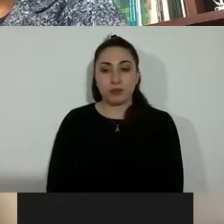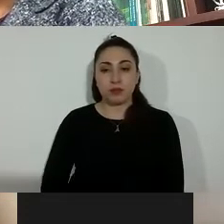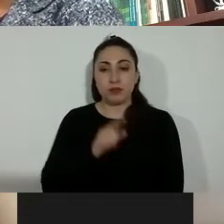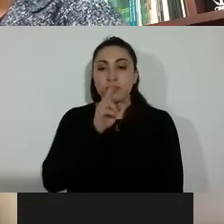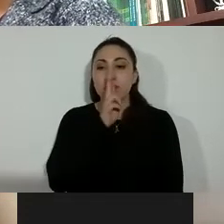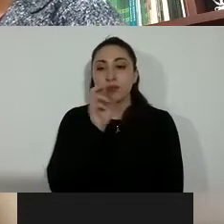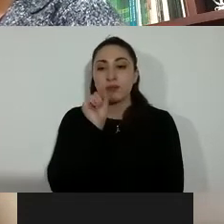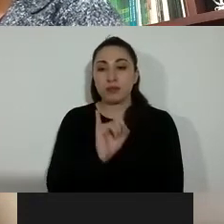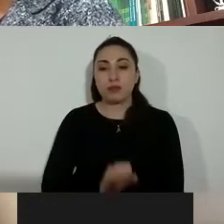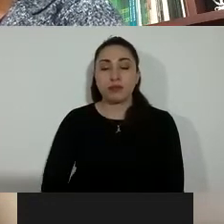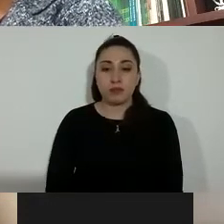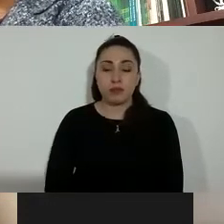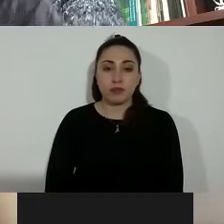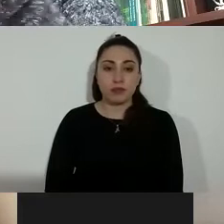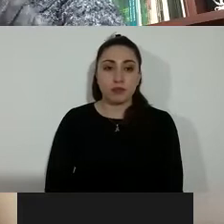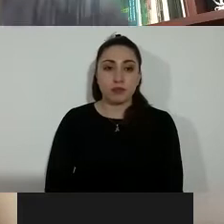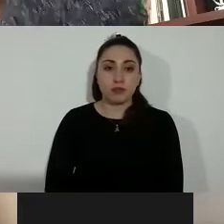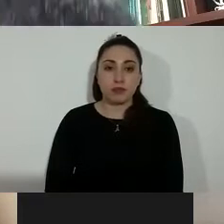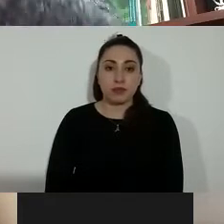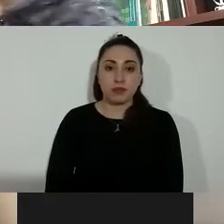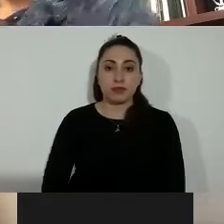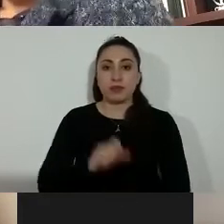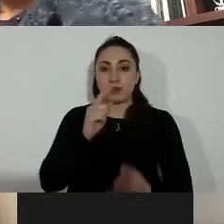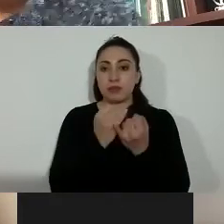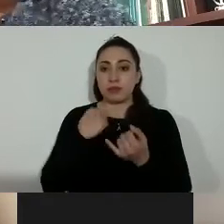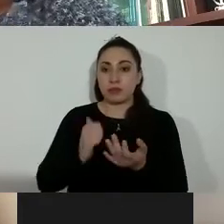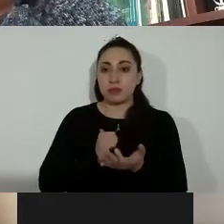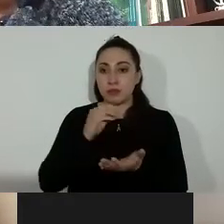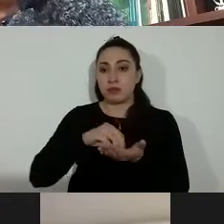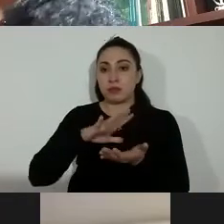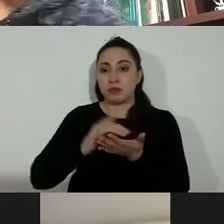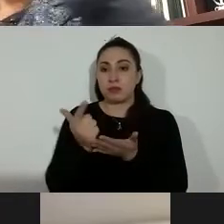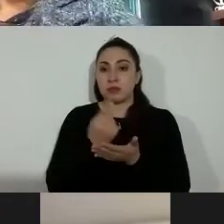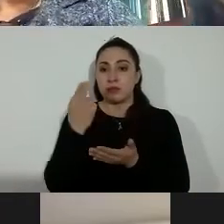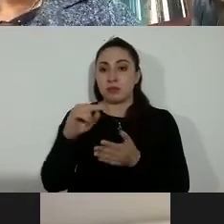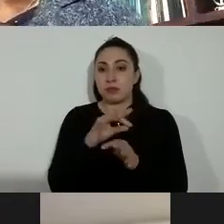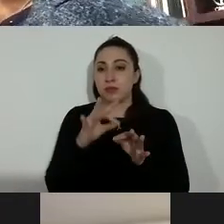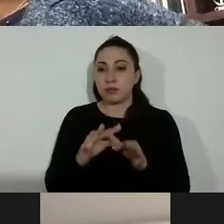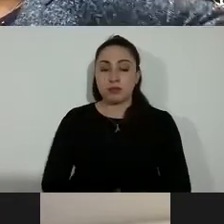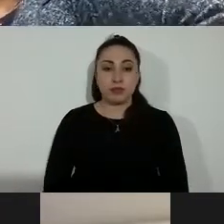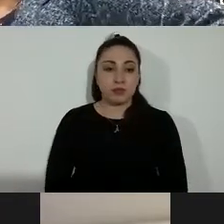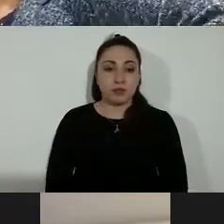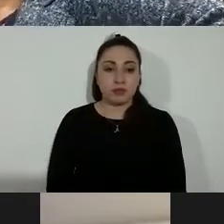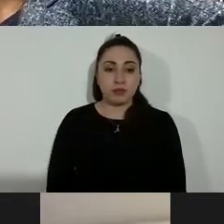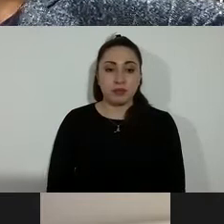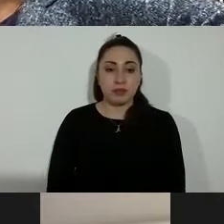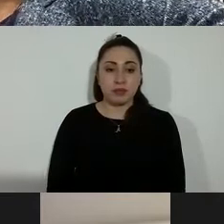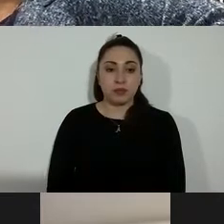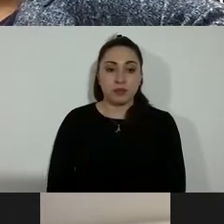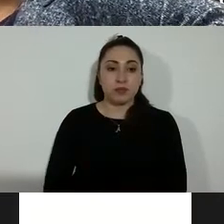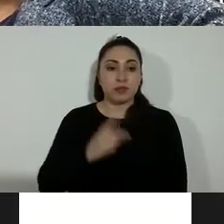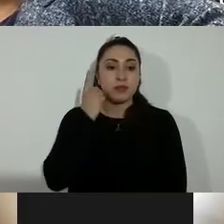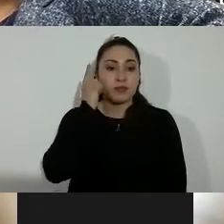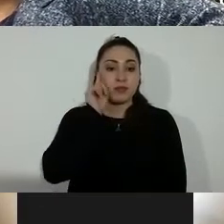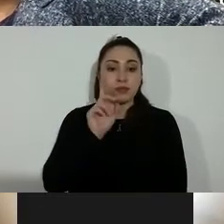Roy Torres, a favor. Muchas gracias, diputado, y de una vez también para que quede su asistencia en la versión estenográfica. Gracias. Diputada Daniela